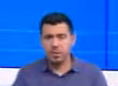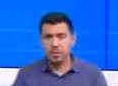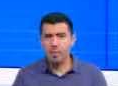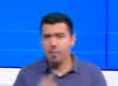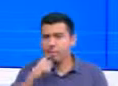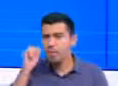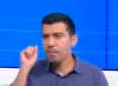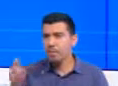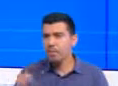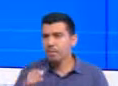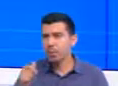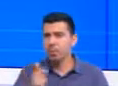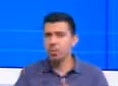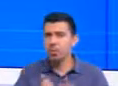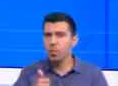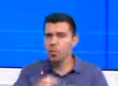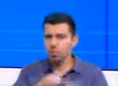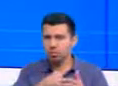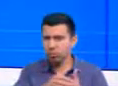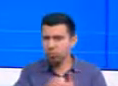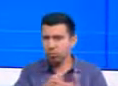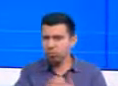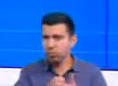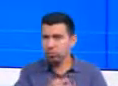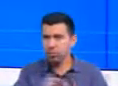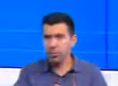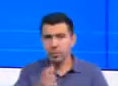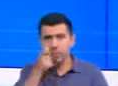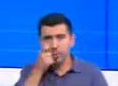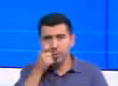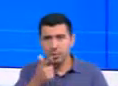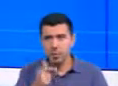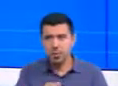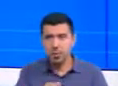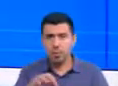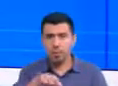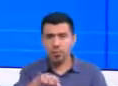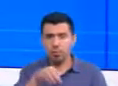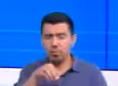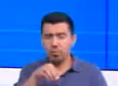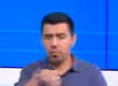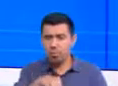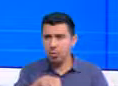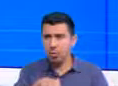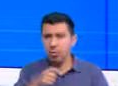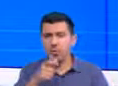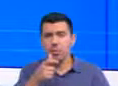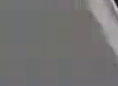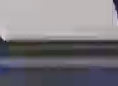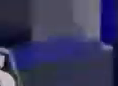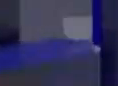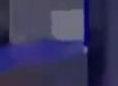trabajo operacional del Grupo Élite de la Movilidad en Cúcuta? Me refiero a la intervención que duró más de 8 días.